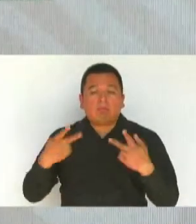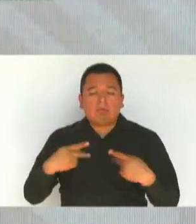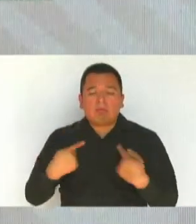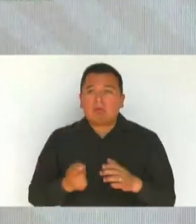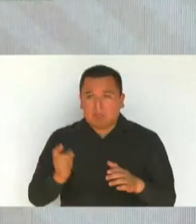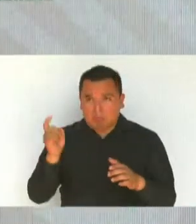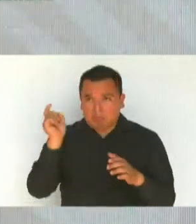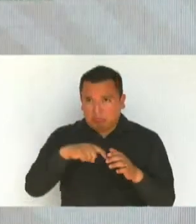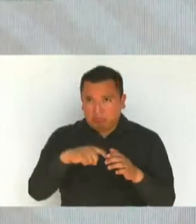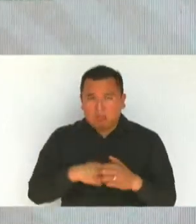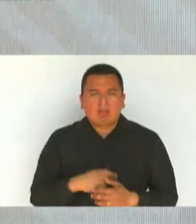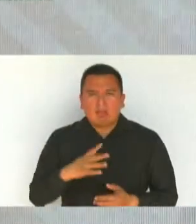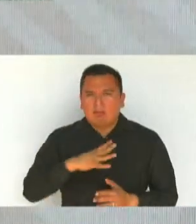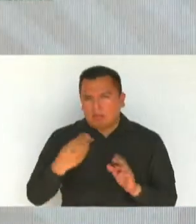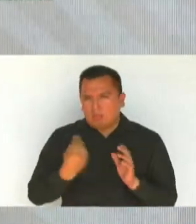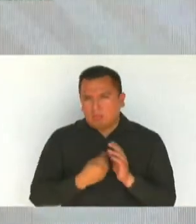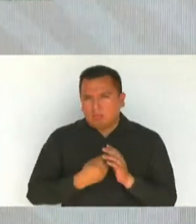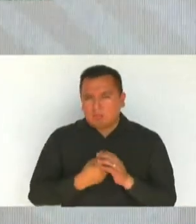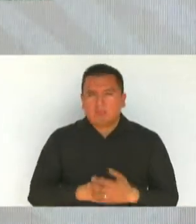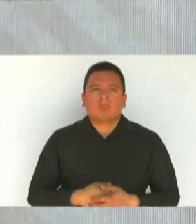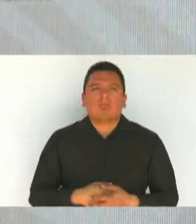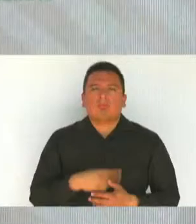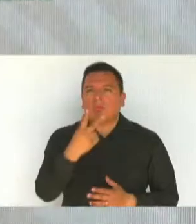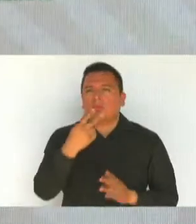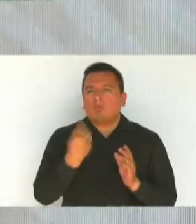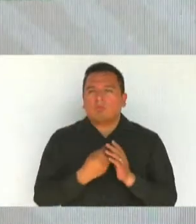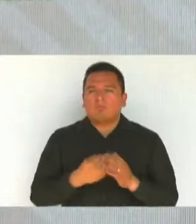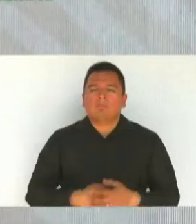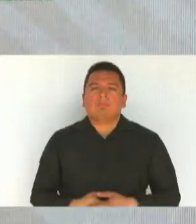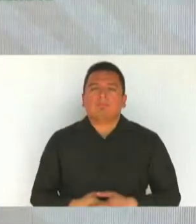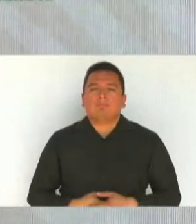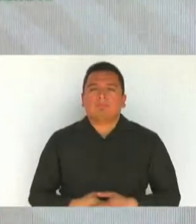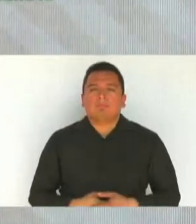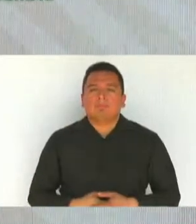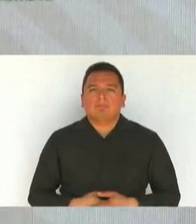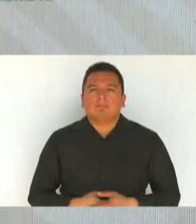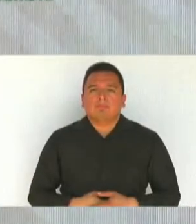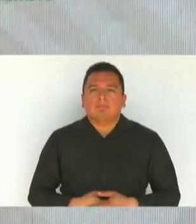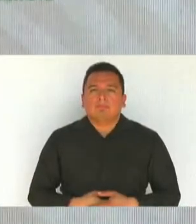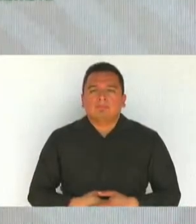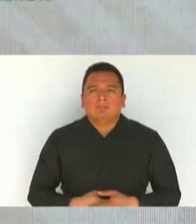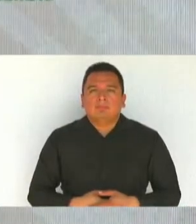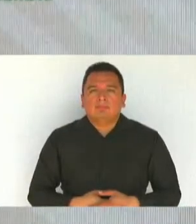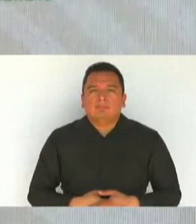plataforma tomó por lo menos dos cursos. Sin embargo,